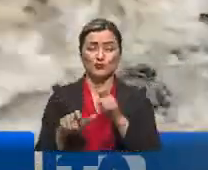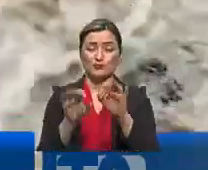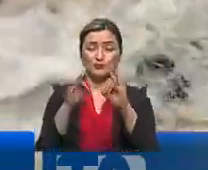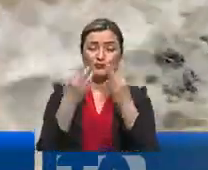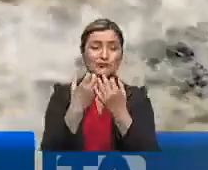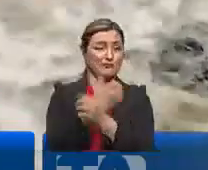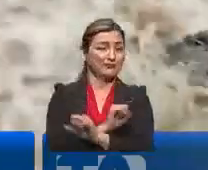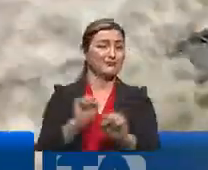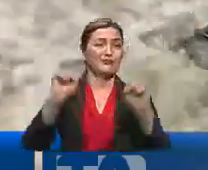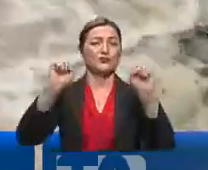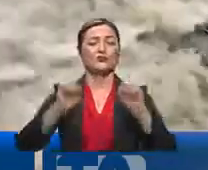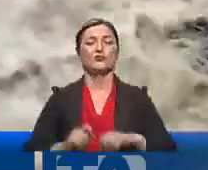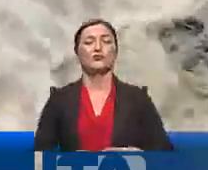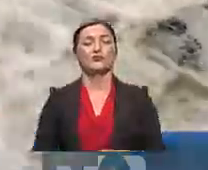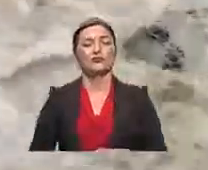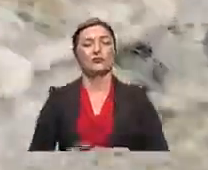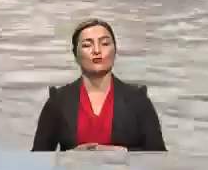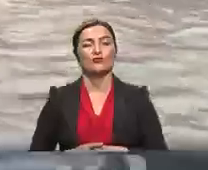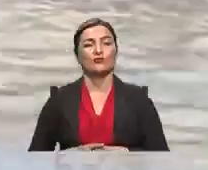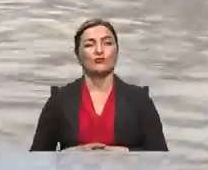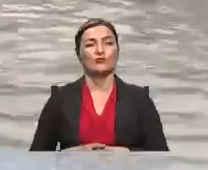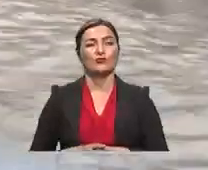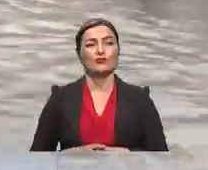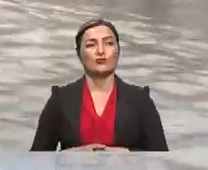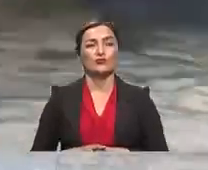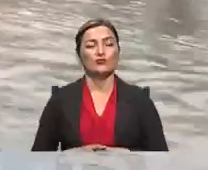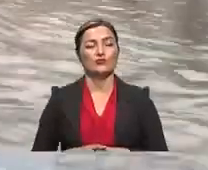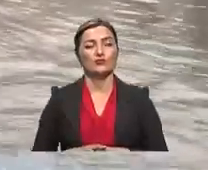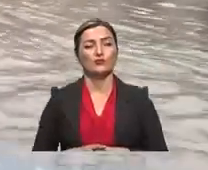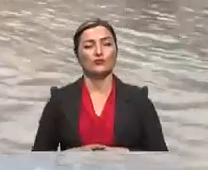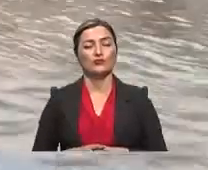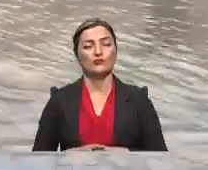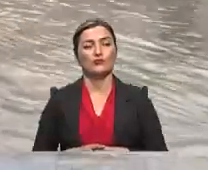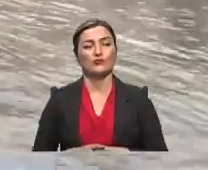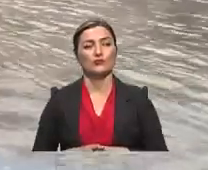familias damnificadas. En Cuenca, Iván Rodríguez, 24 horas.